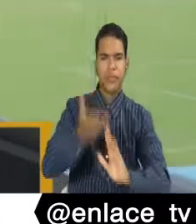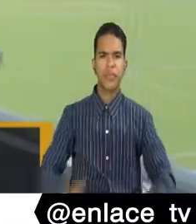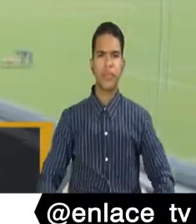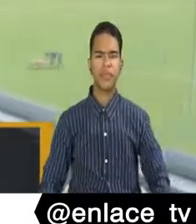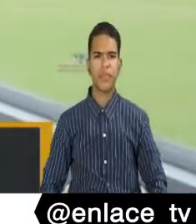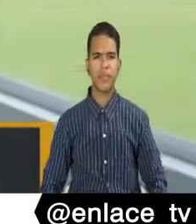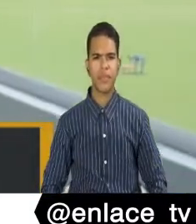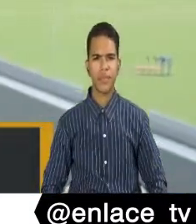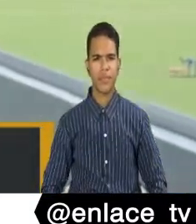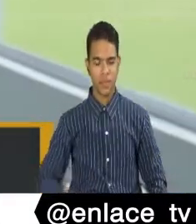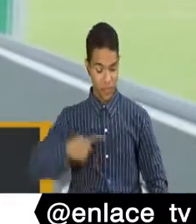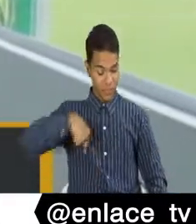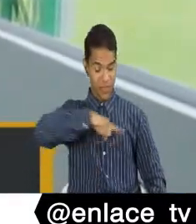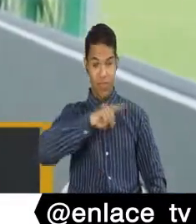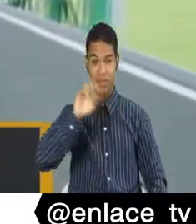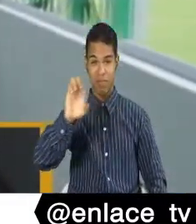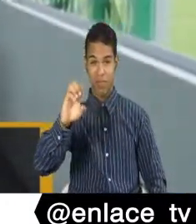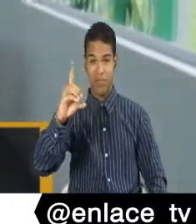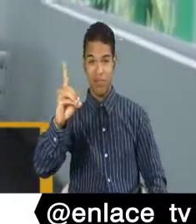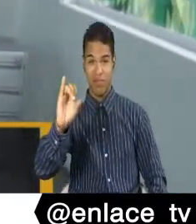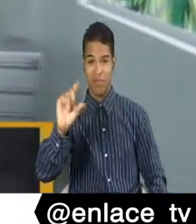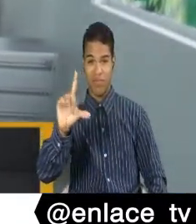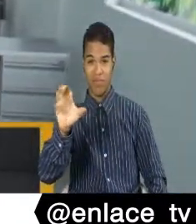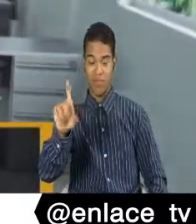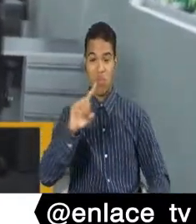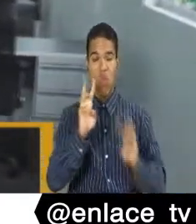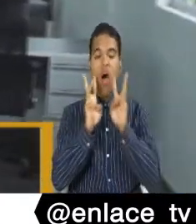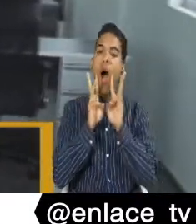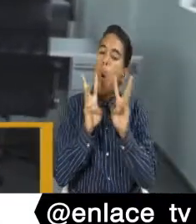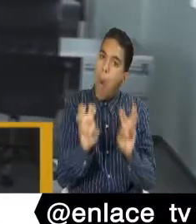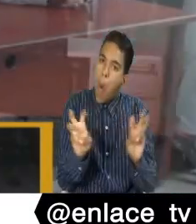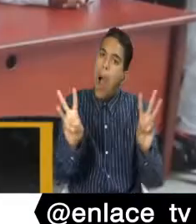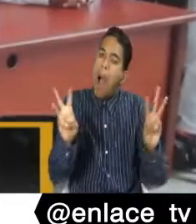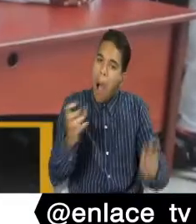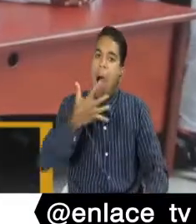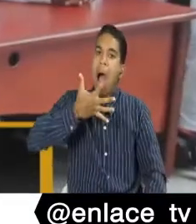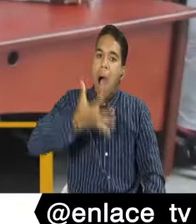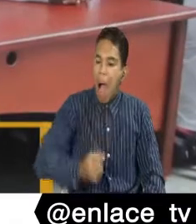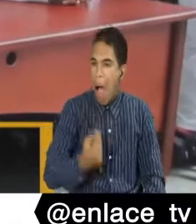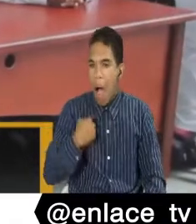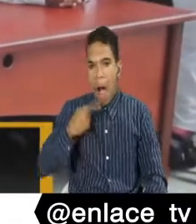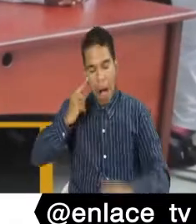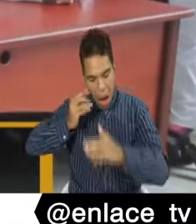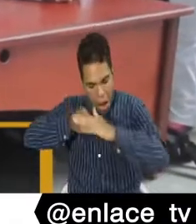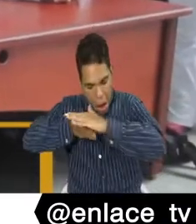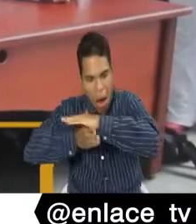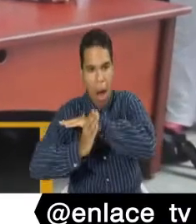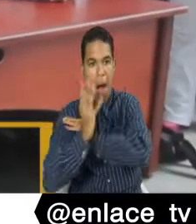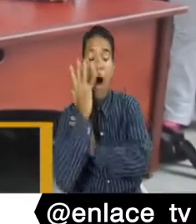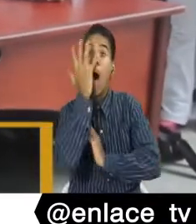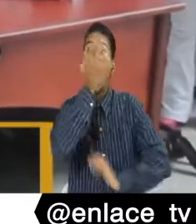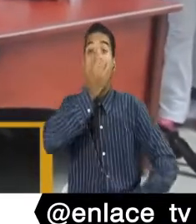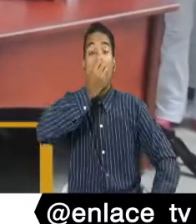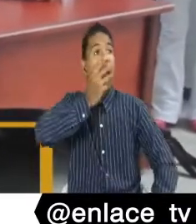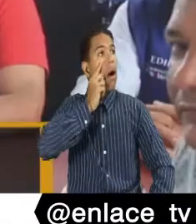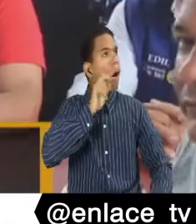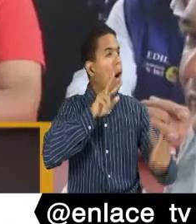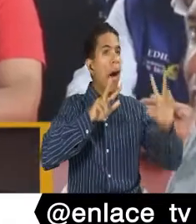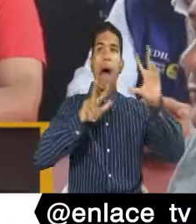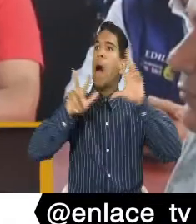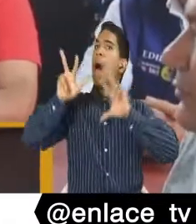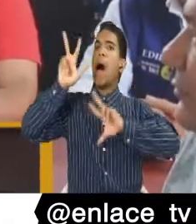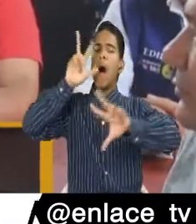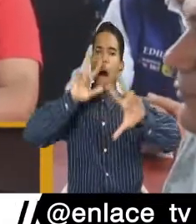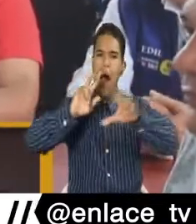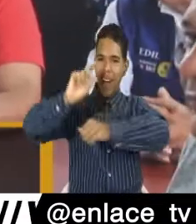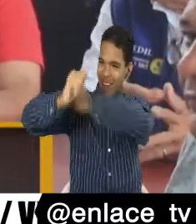de verdad que se fajó, porque no esperamos esta sede tan hermosa, que Dios lo siga llenando de bendiciones en sus